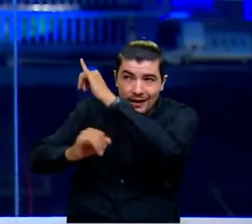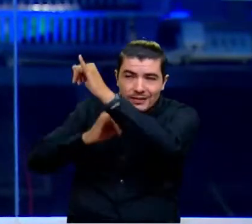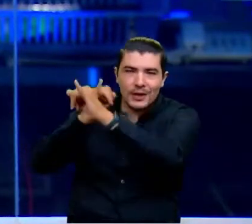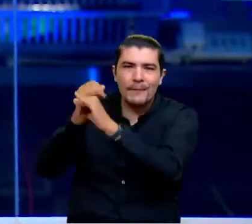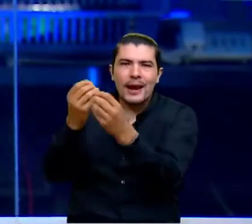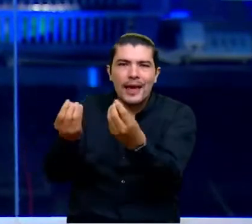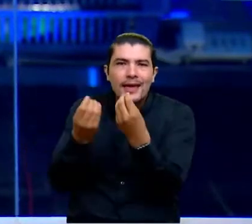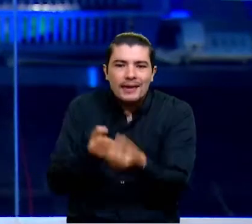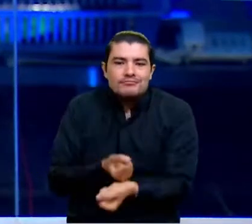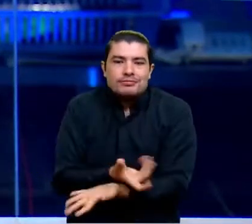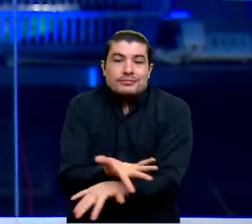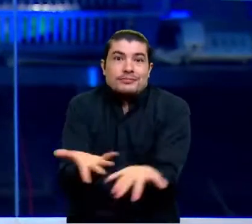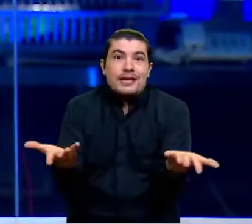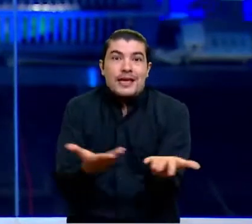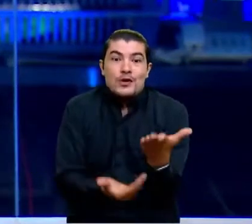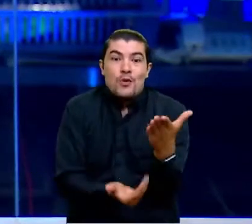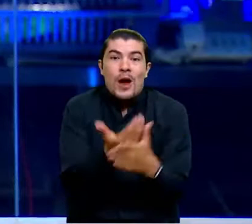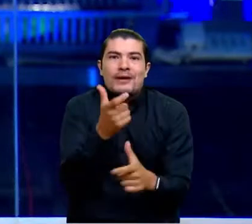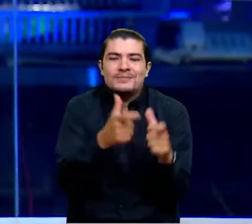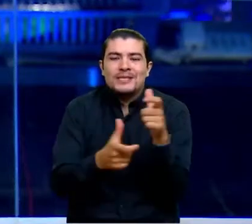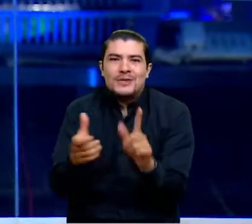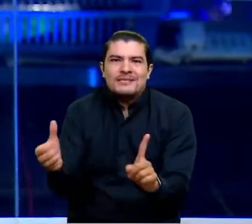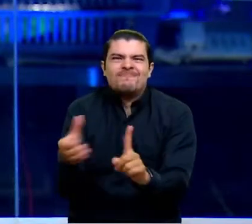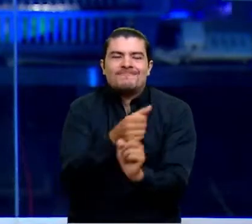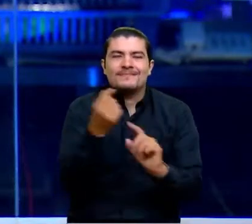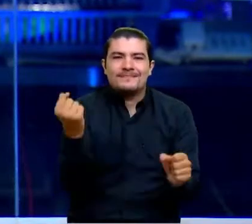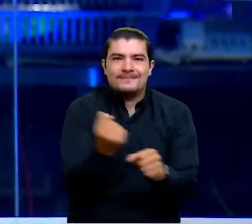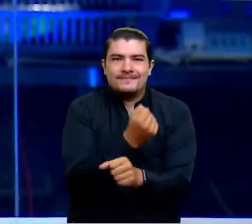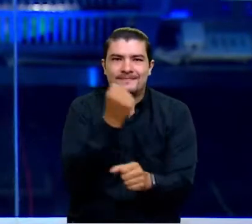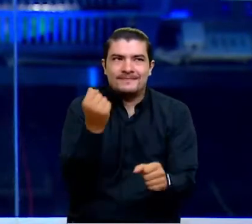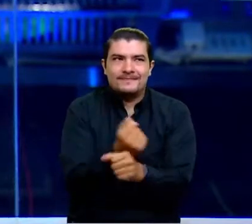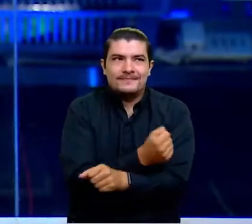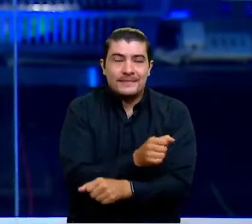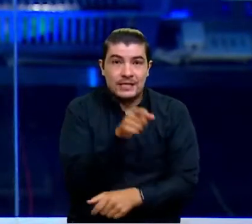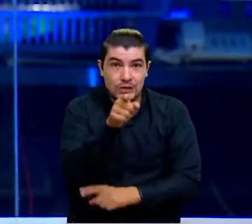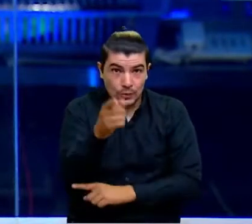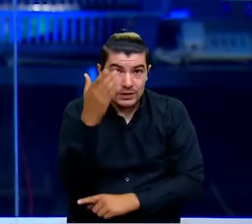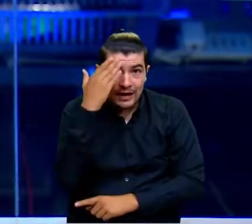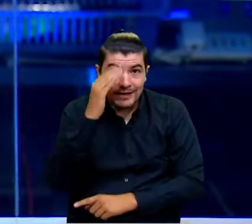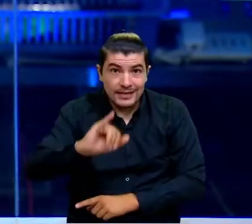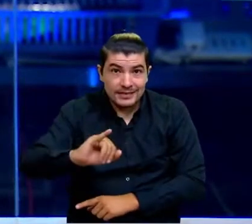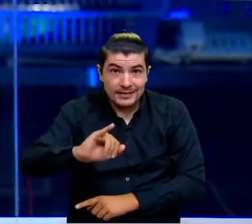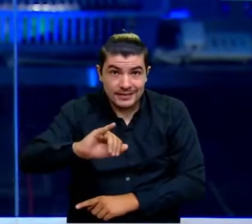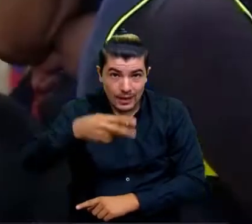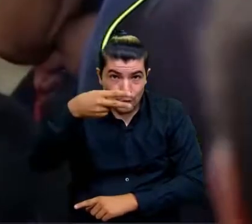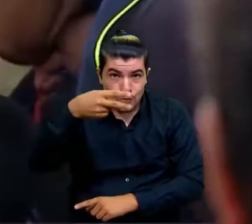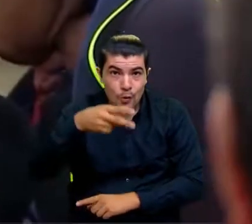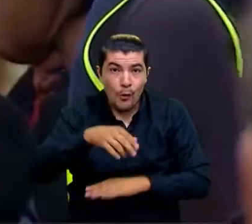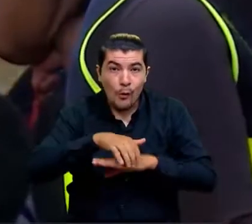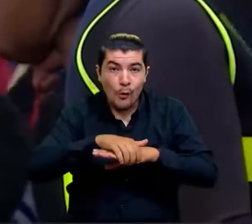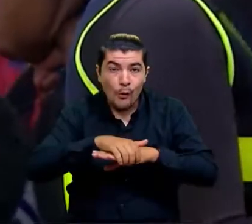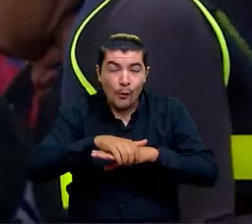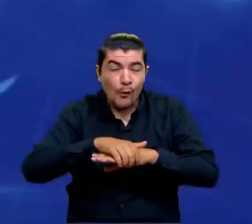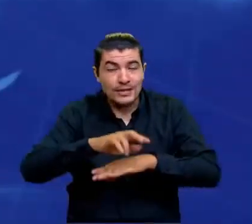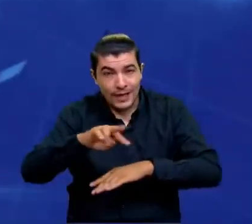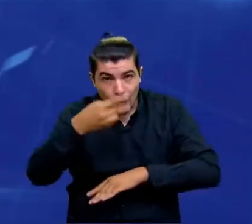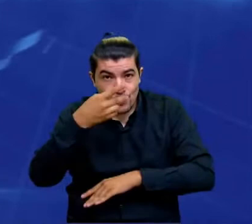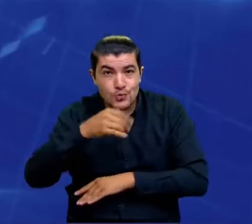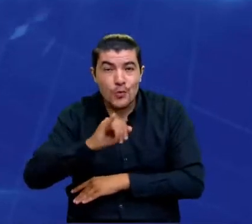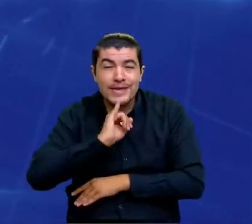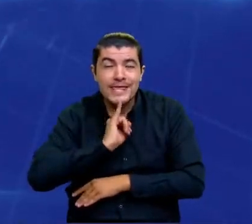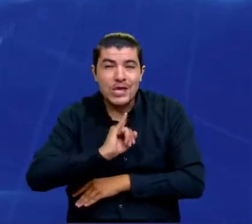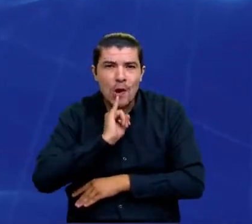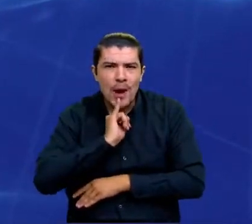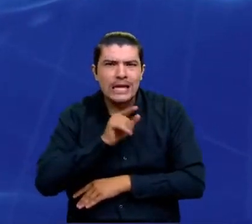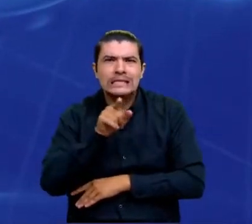esto ahora más de 1.000 vacantes para santandereanos que dominen un segundo idioma bucaramanga se ubica entre las cinco ciudades con